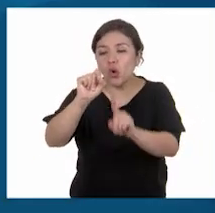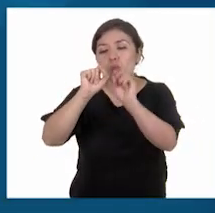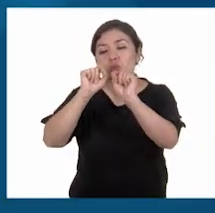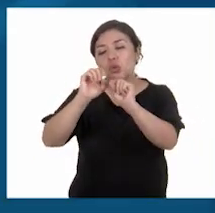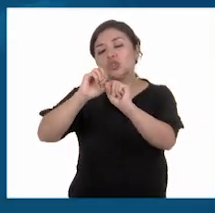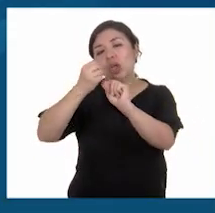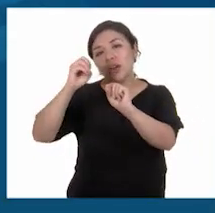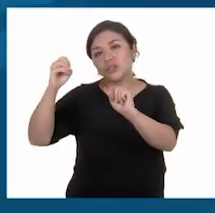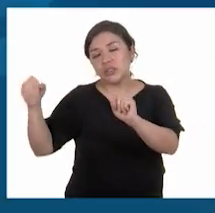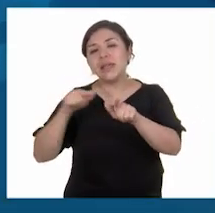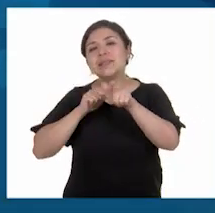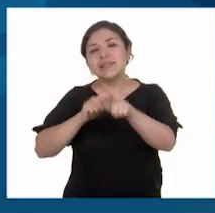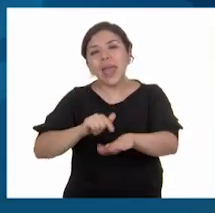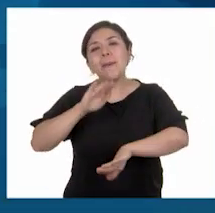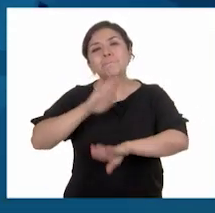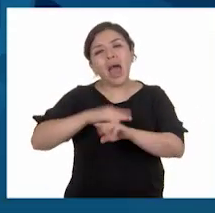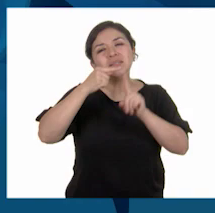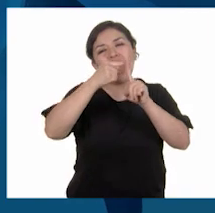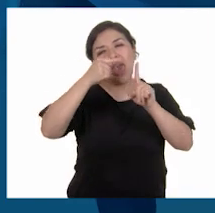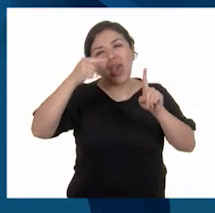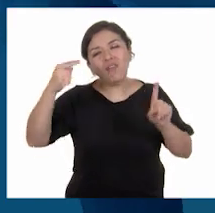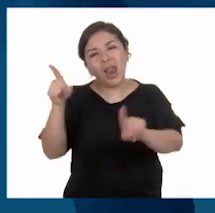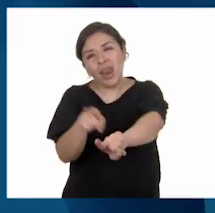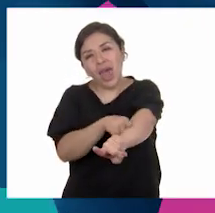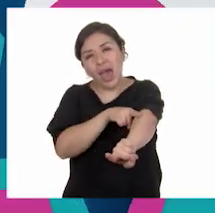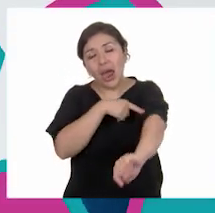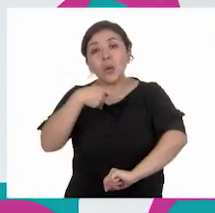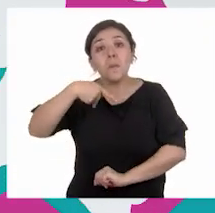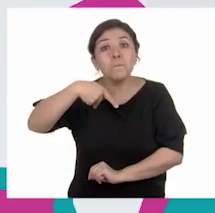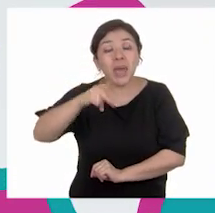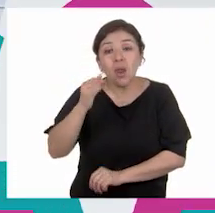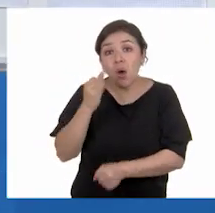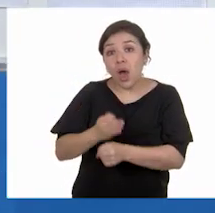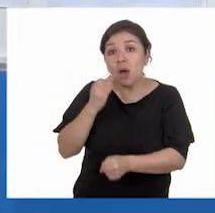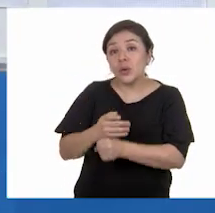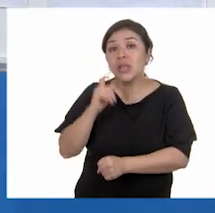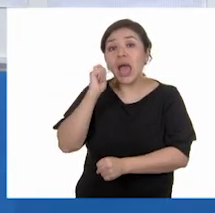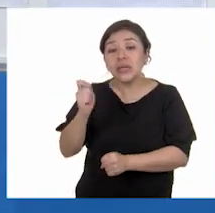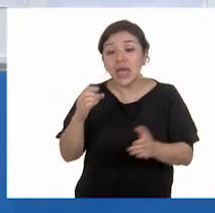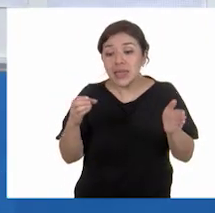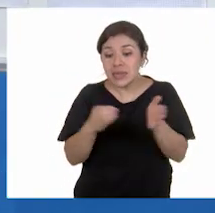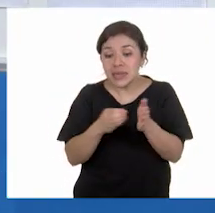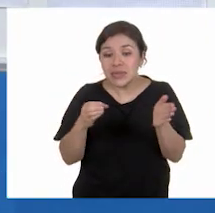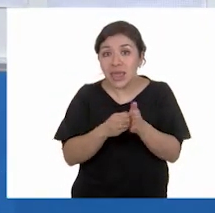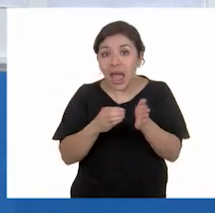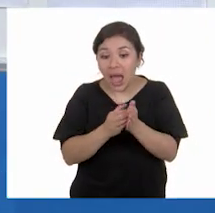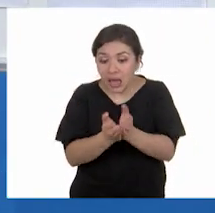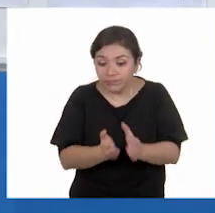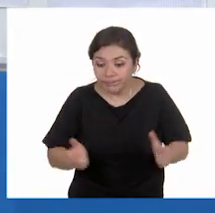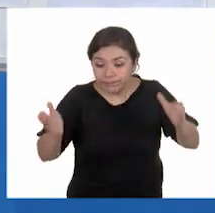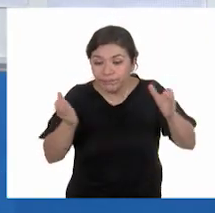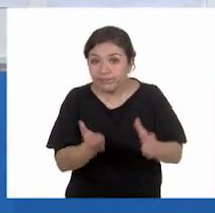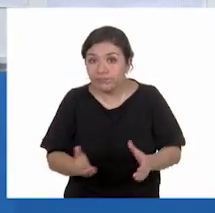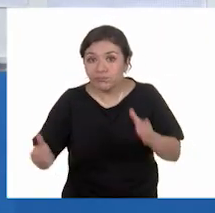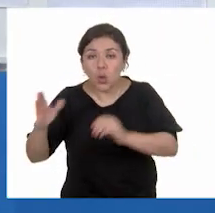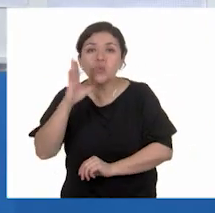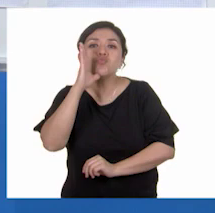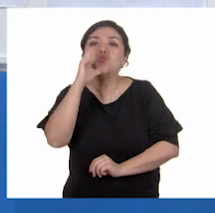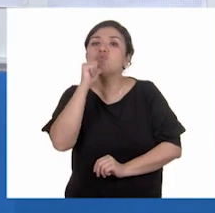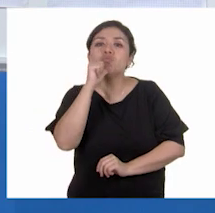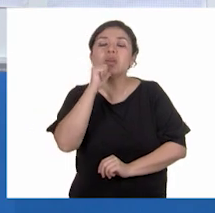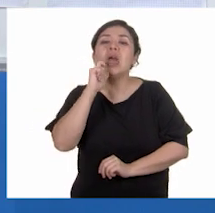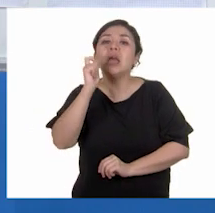y seguir dividiendo. Pero como se trata de recipientes, no podemos